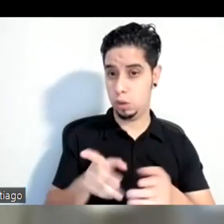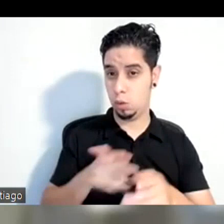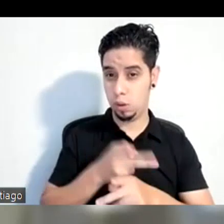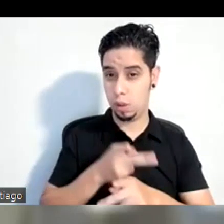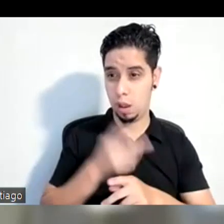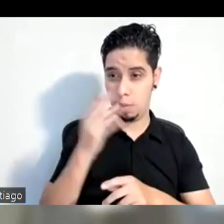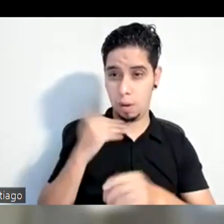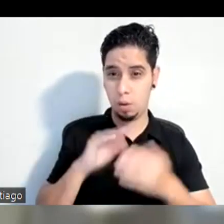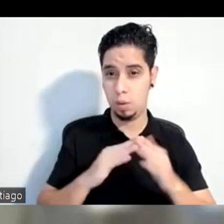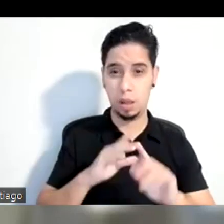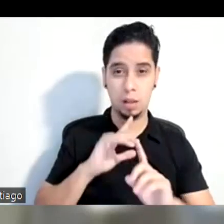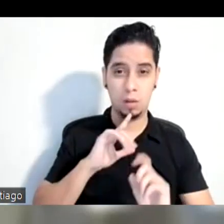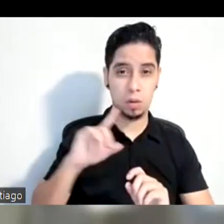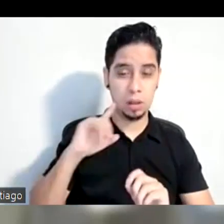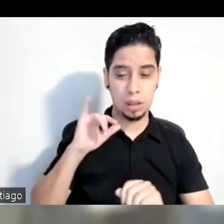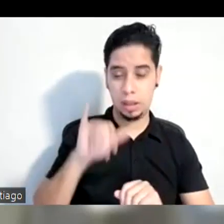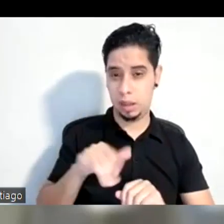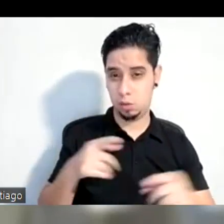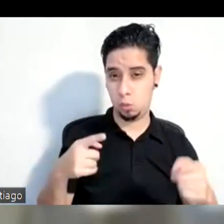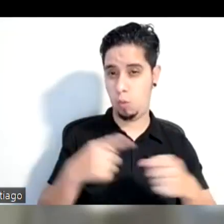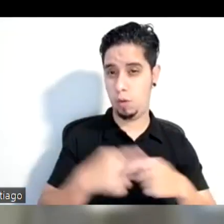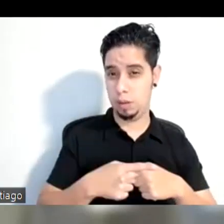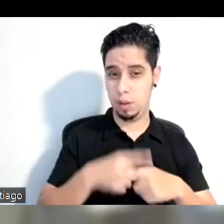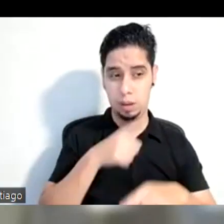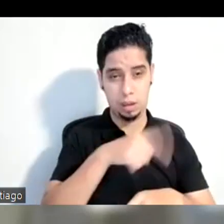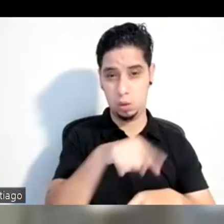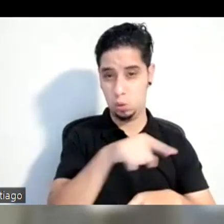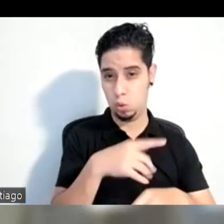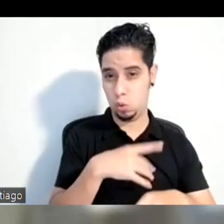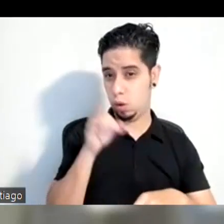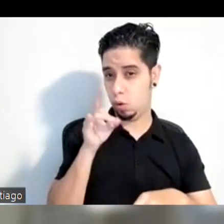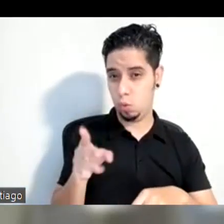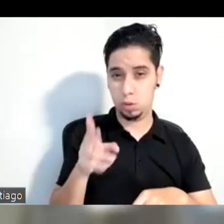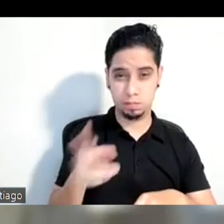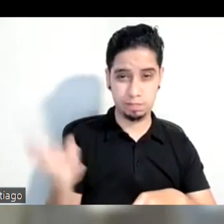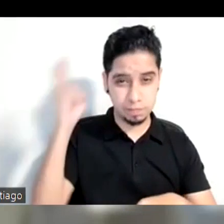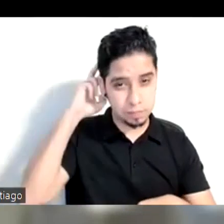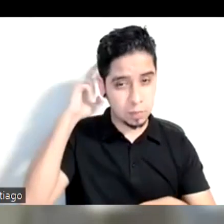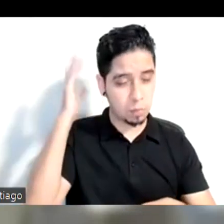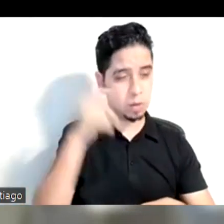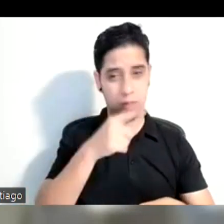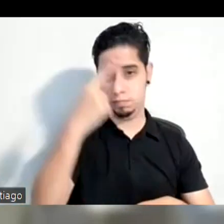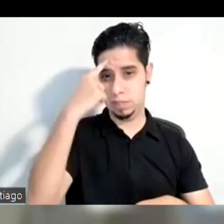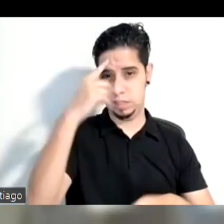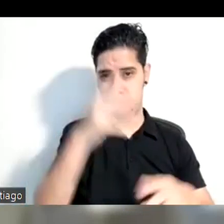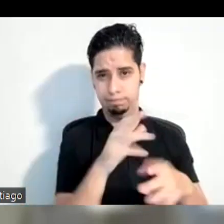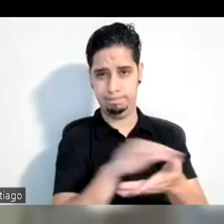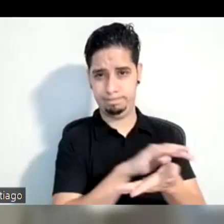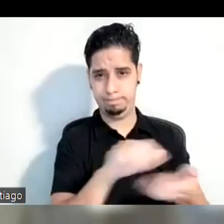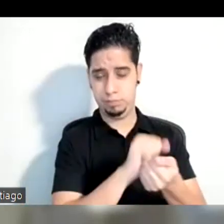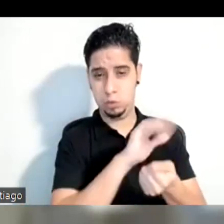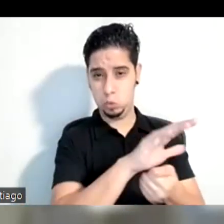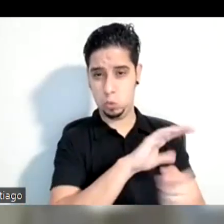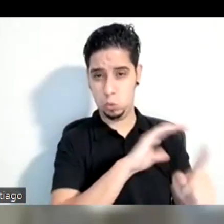la sorda eso es conflictivo, ellos no creen en el implante coclear porque eso ellos entienden que destruye su cultura y su